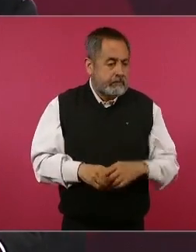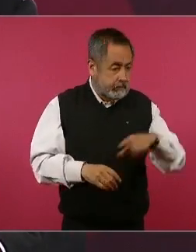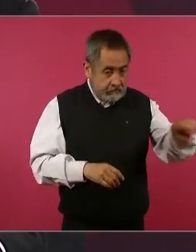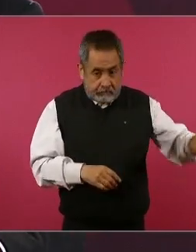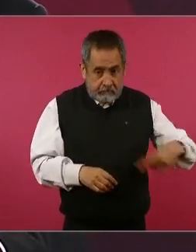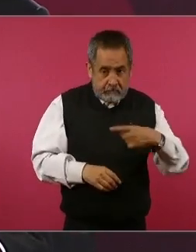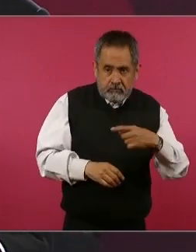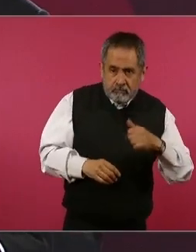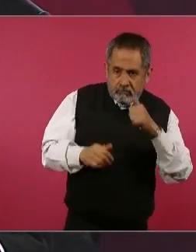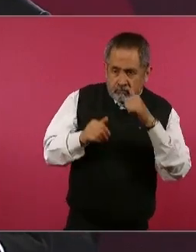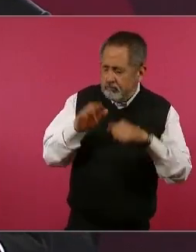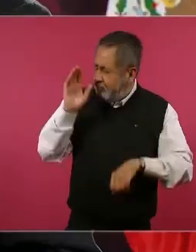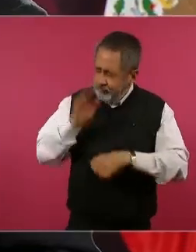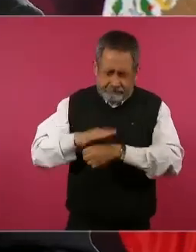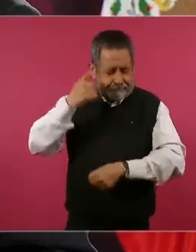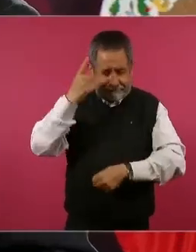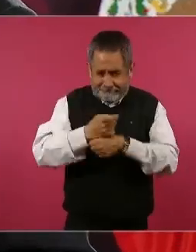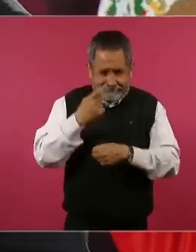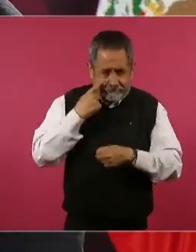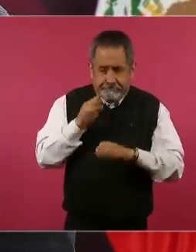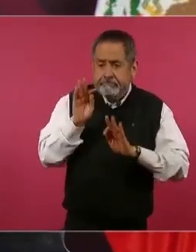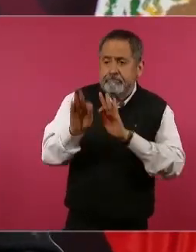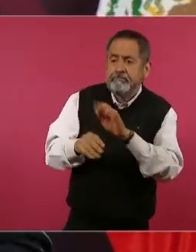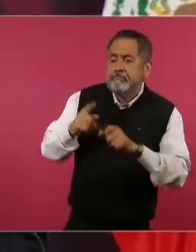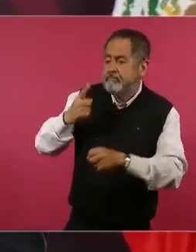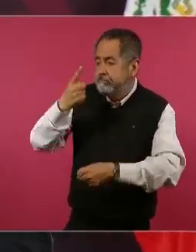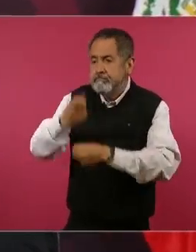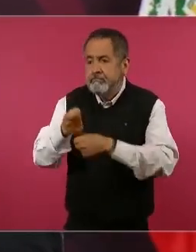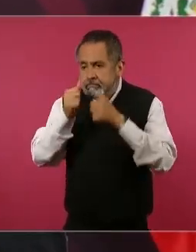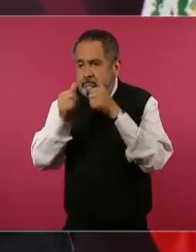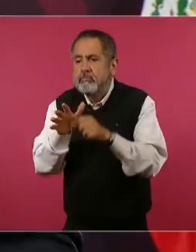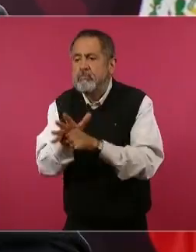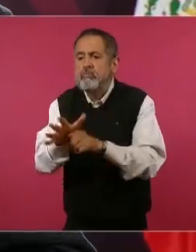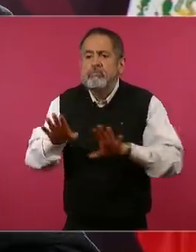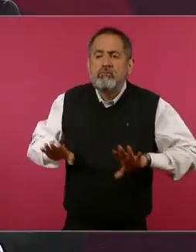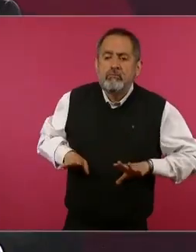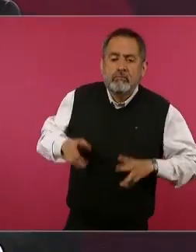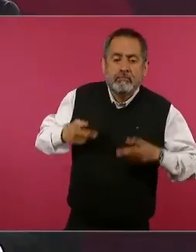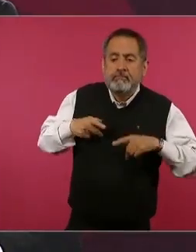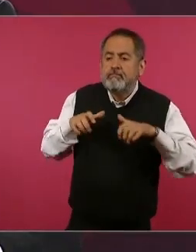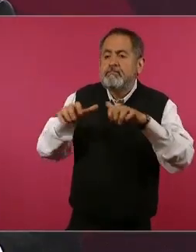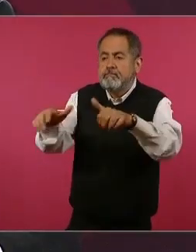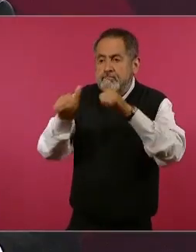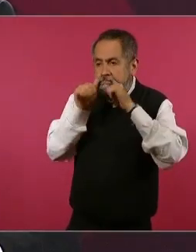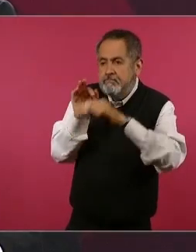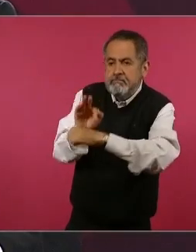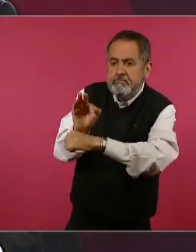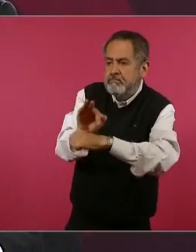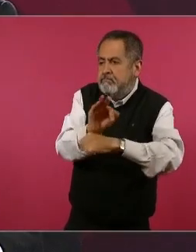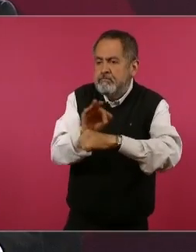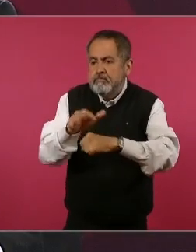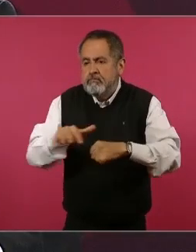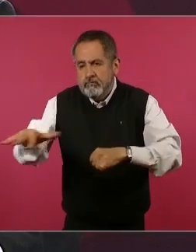procurar siempre poner por delante el interés general,